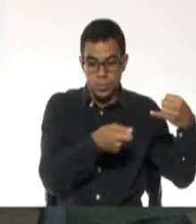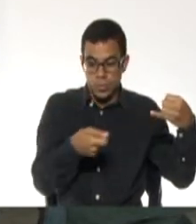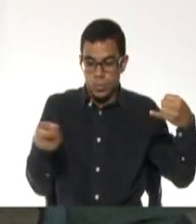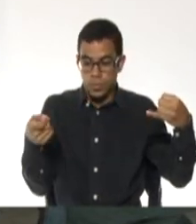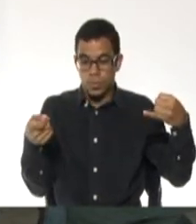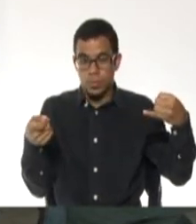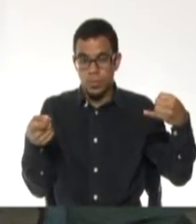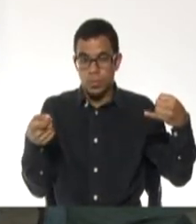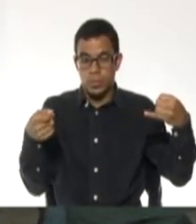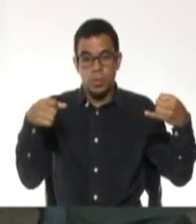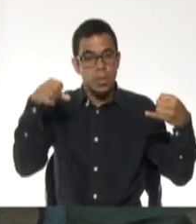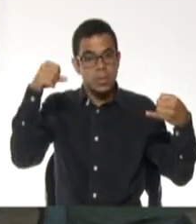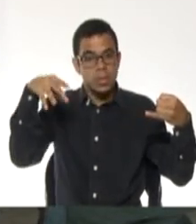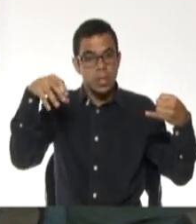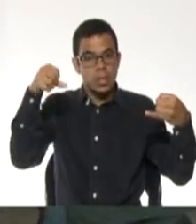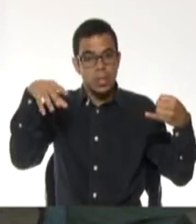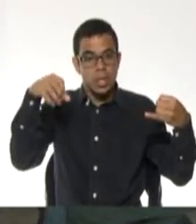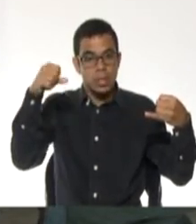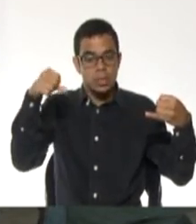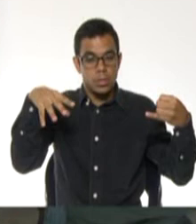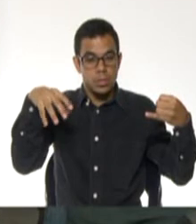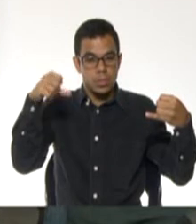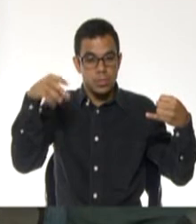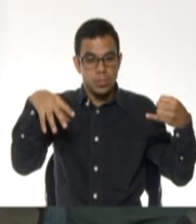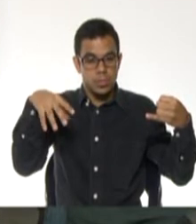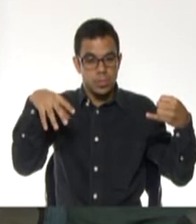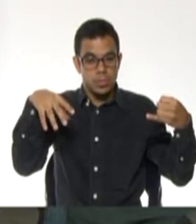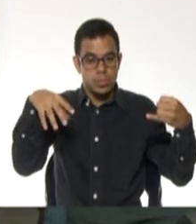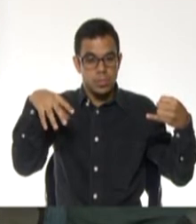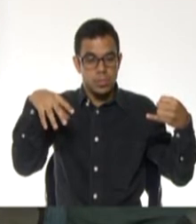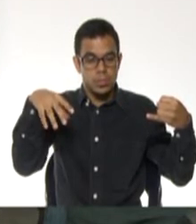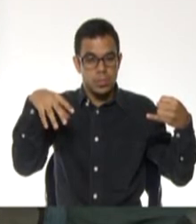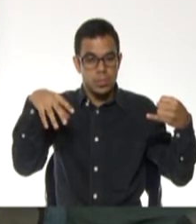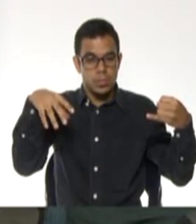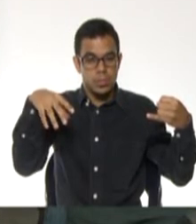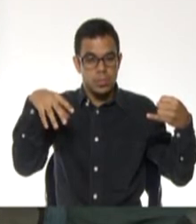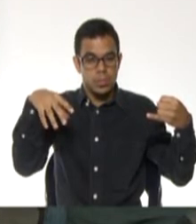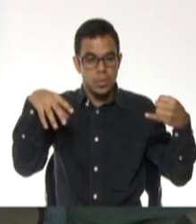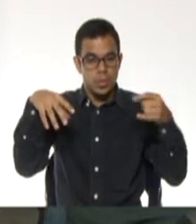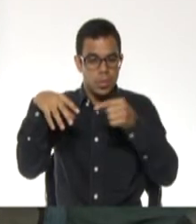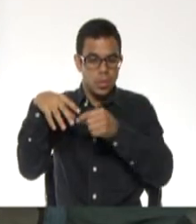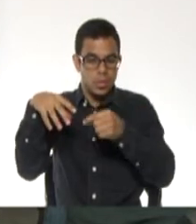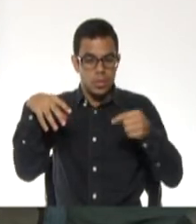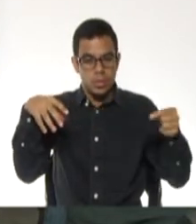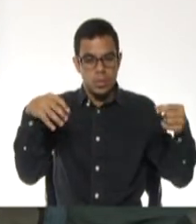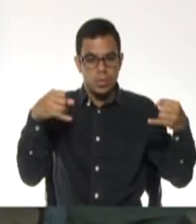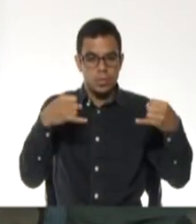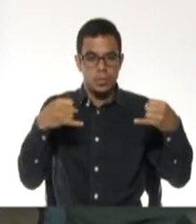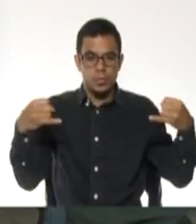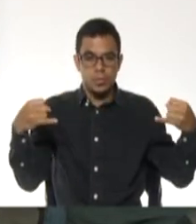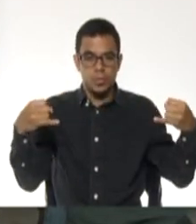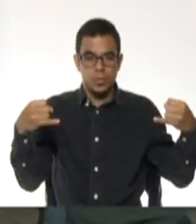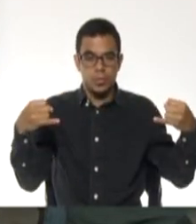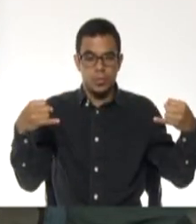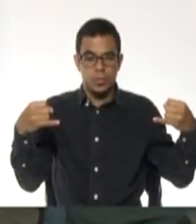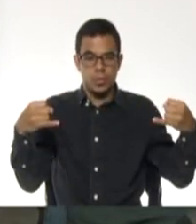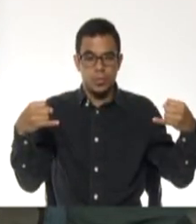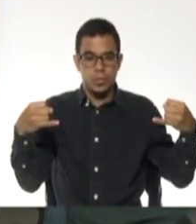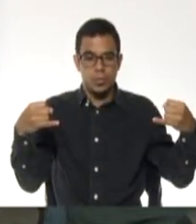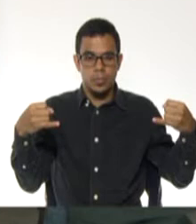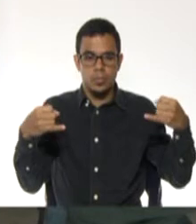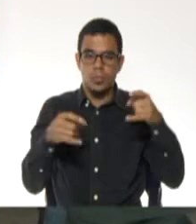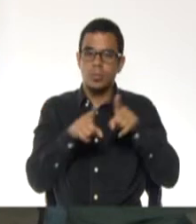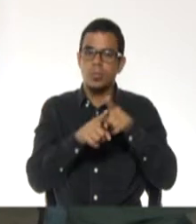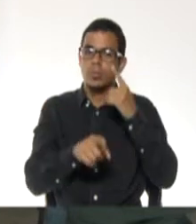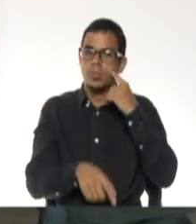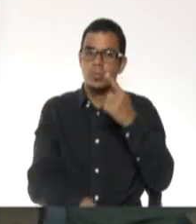testigo visual, y luego de aquí va a ir el otro extremo, se unen en las puntas de prueba.